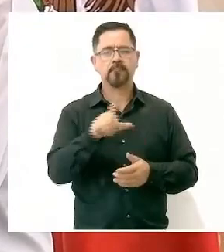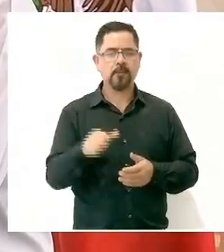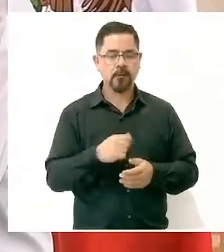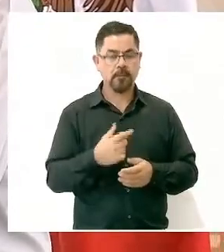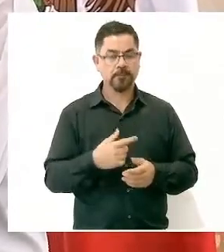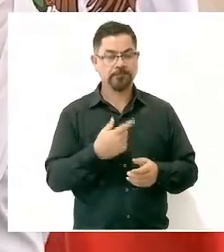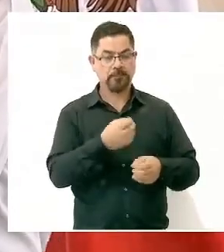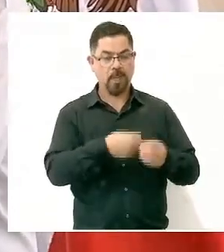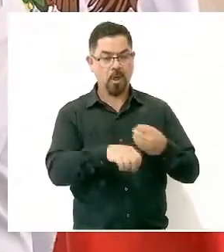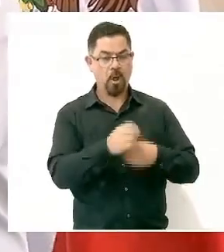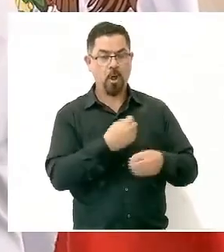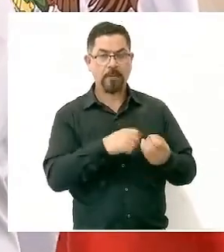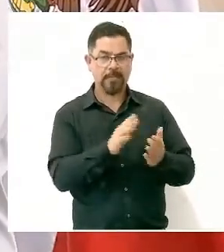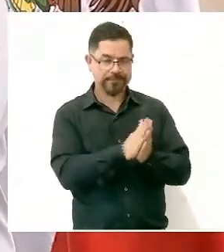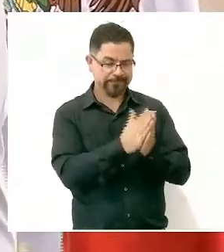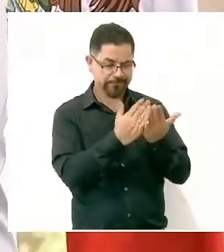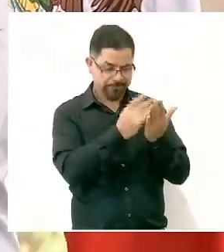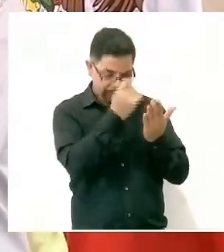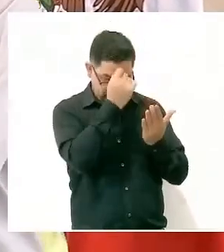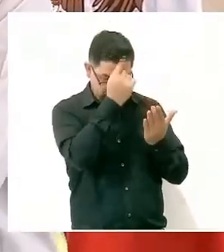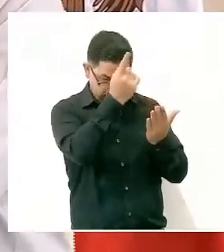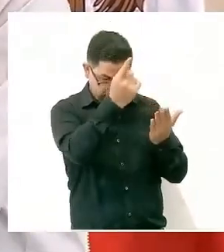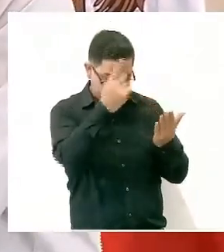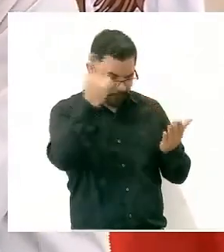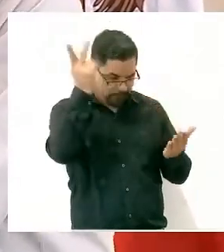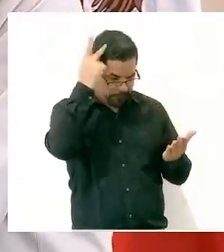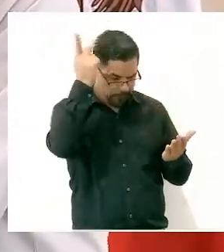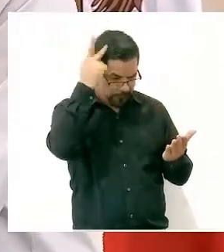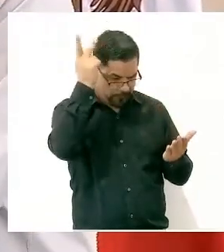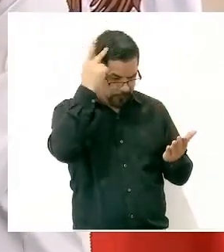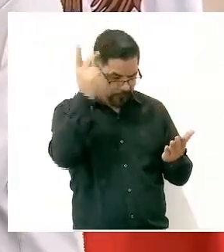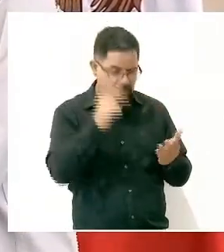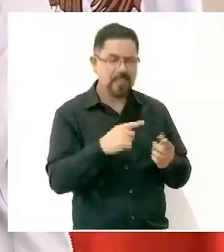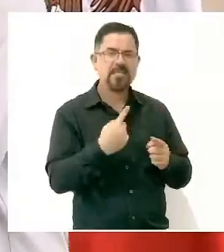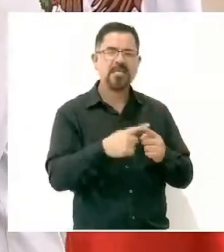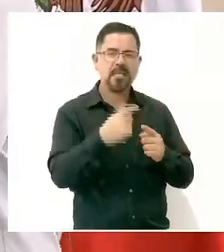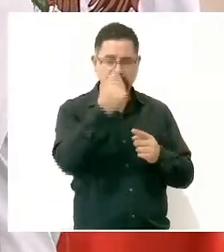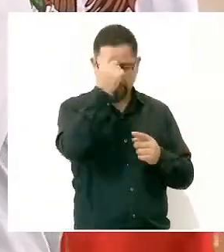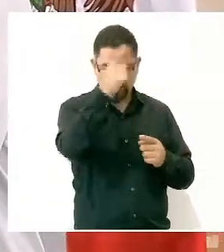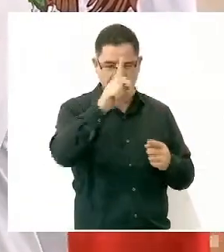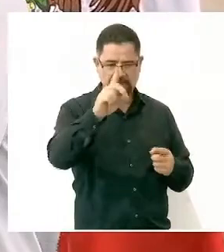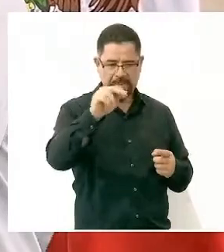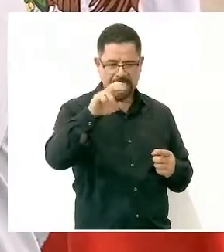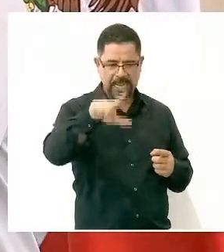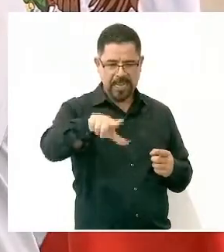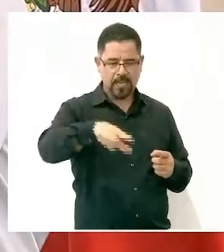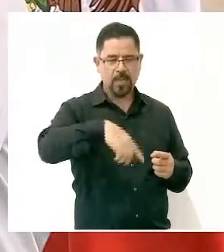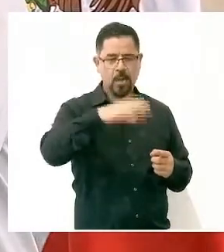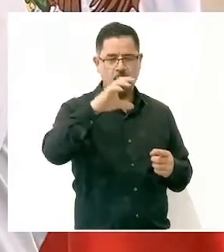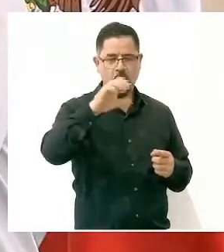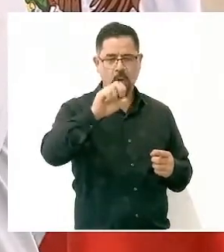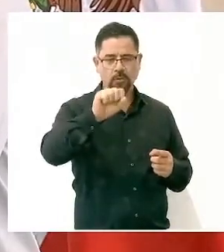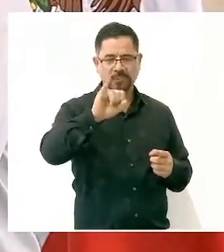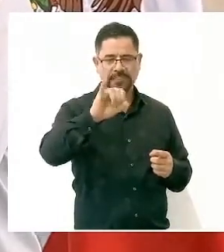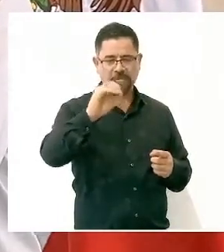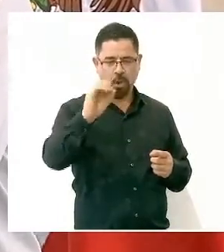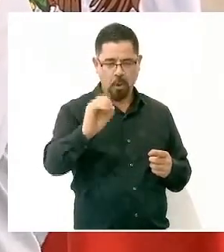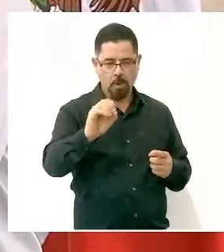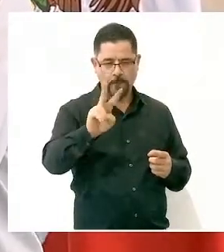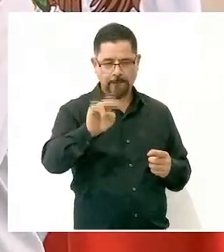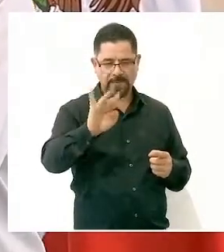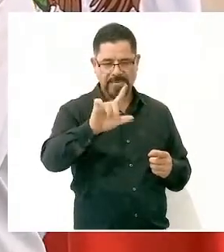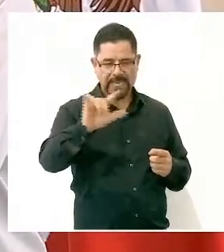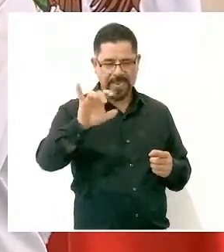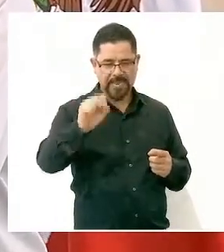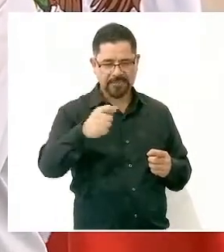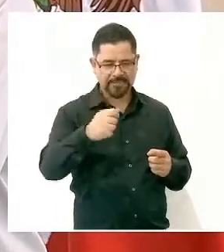la vida social, dirigida por Daniel Cosío Villegas, se afirma, sin considerar